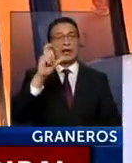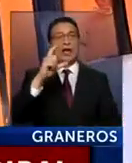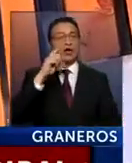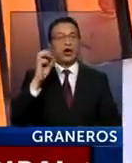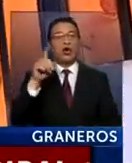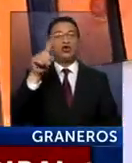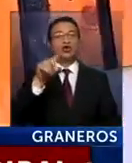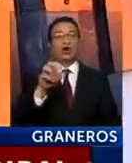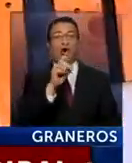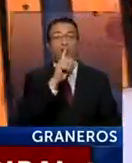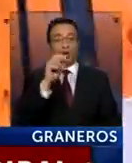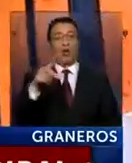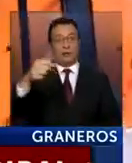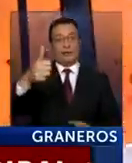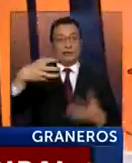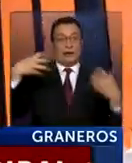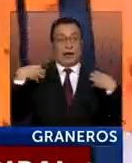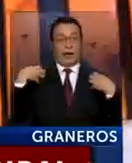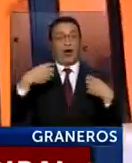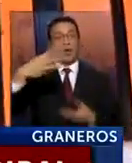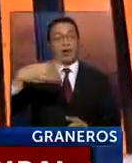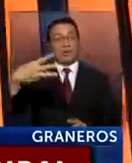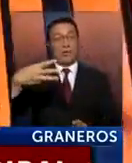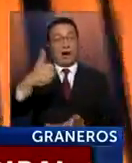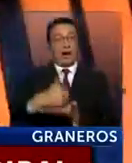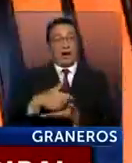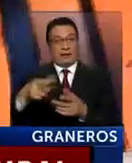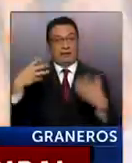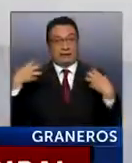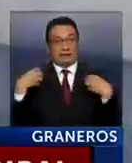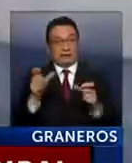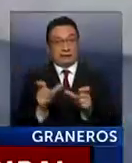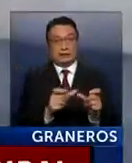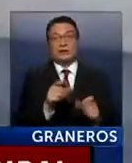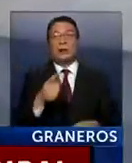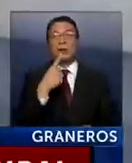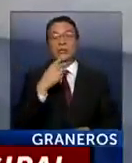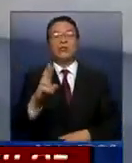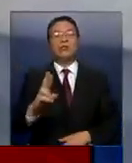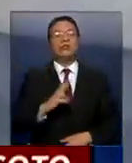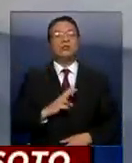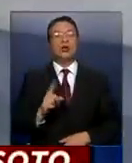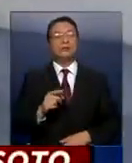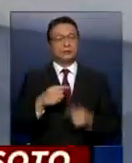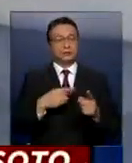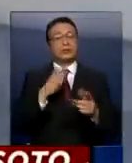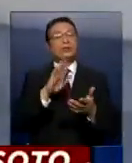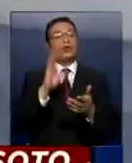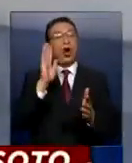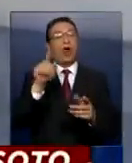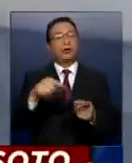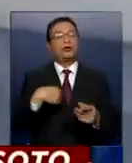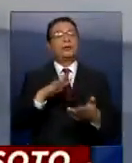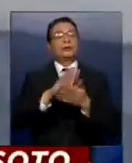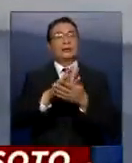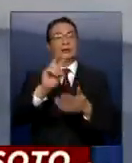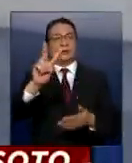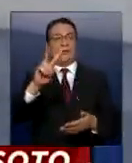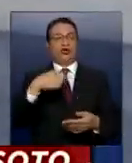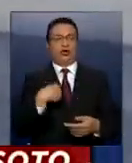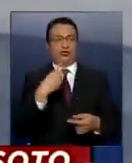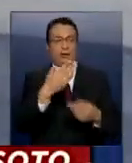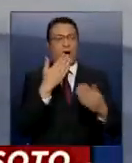veterinario a cargo del canil municipal. Sin embargo, no obtuvimos respuesta. Sí, ¿con Sergio? Hola Sergio, tú hablas con María Paz de Chilevisión, ¿cómo estás?